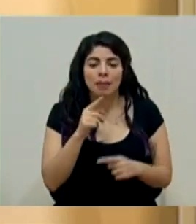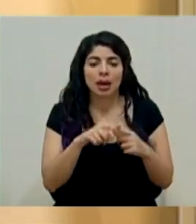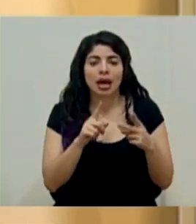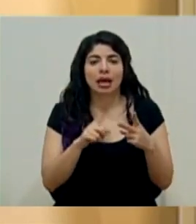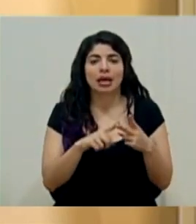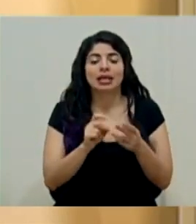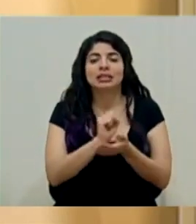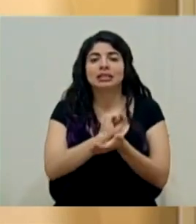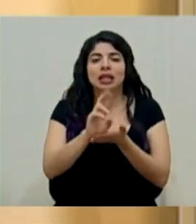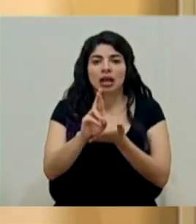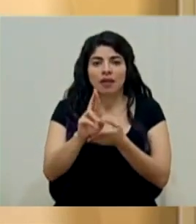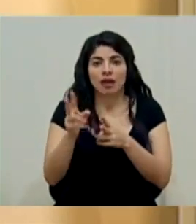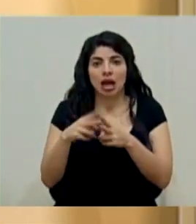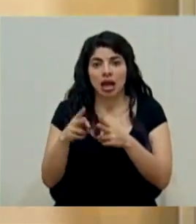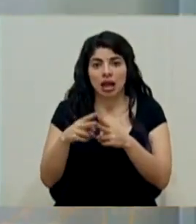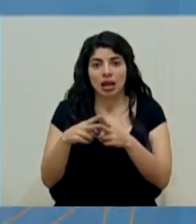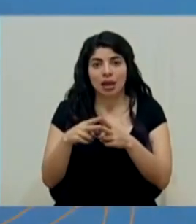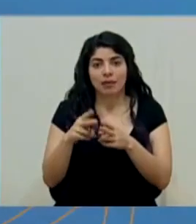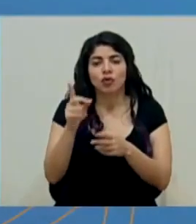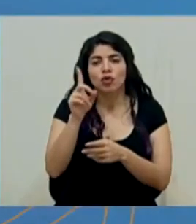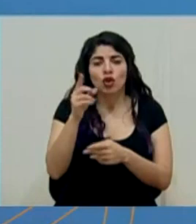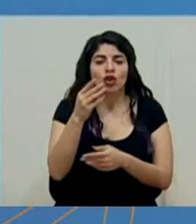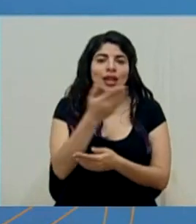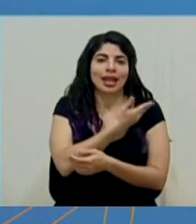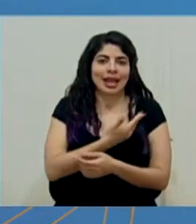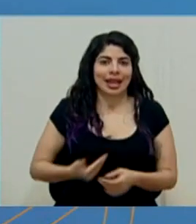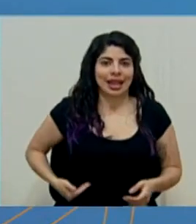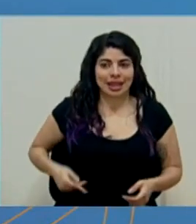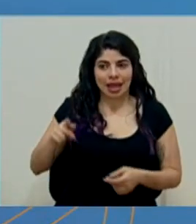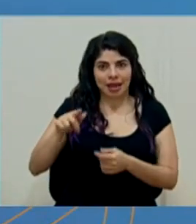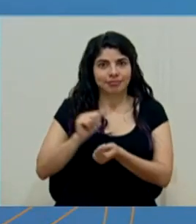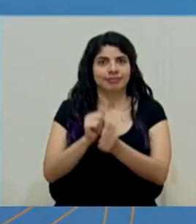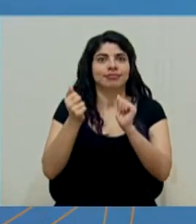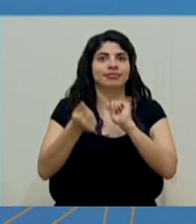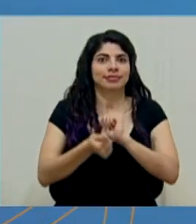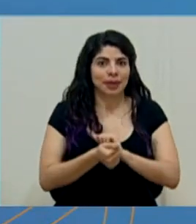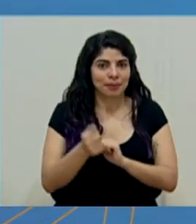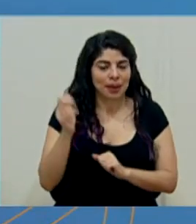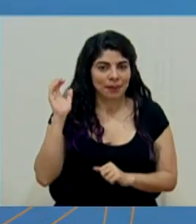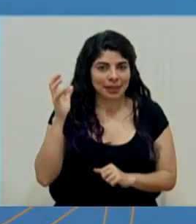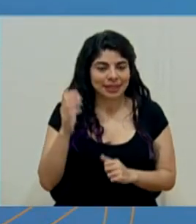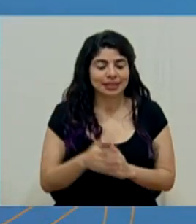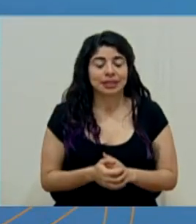el cantón de San Rafael de la provincia de Heredia. Asimismo,